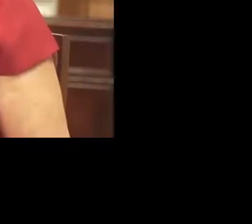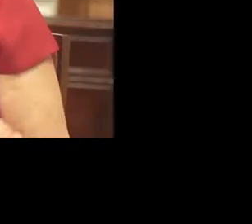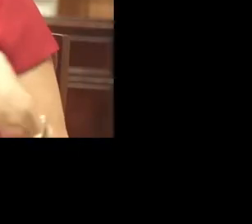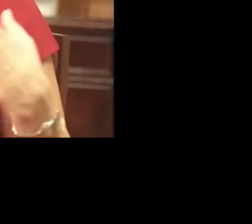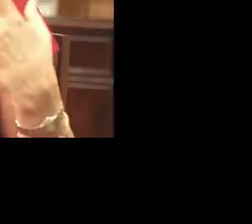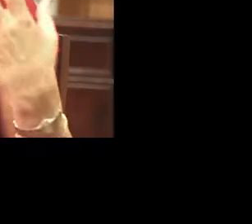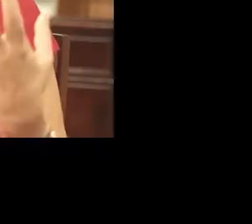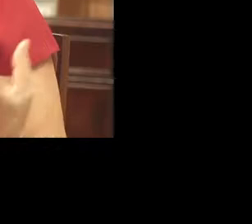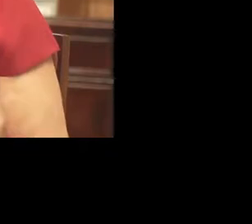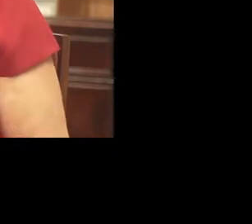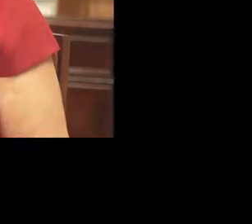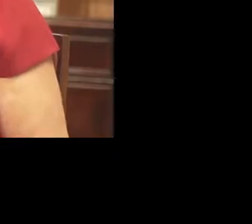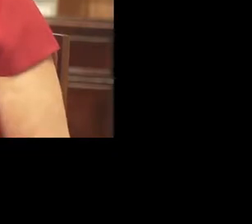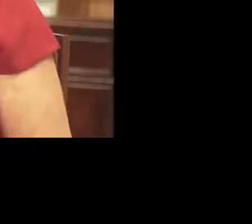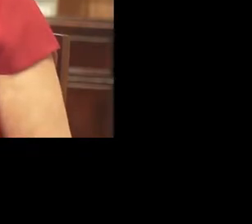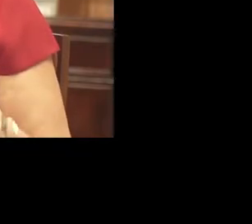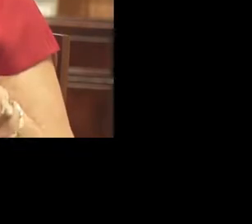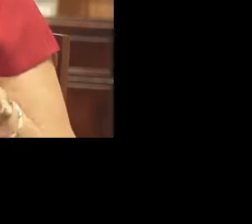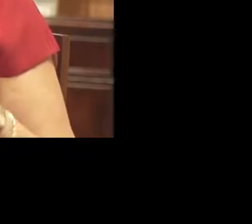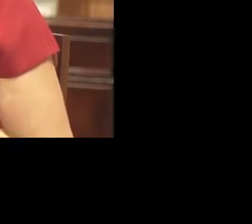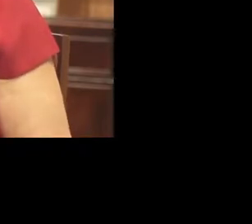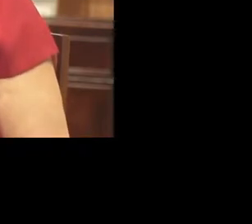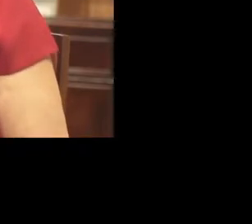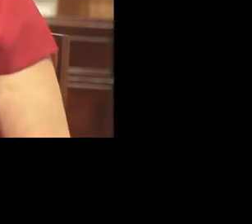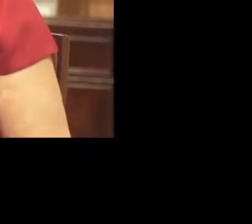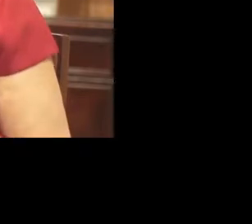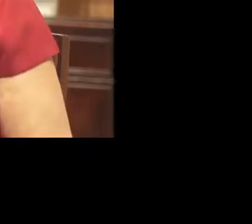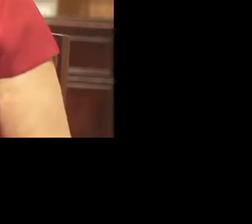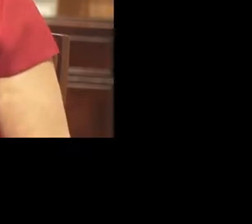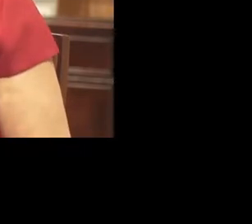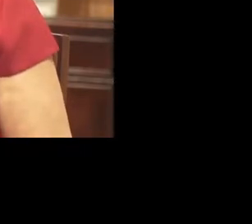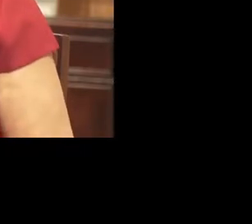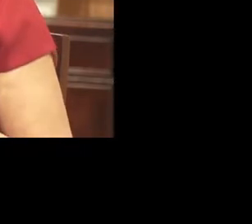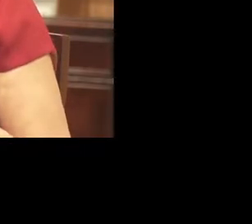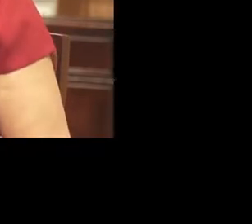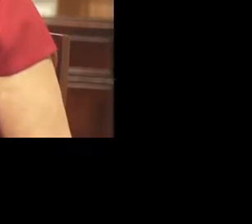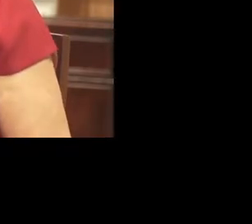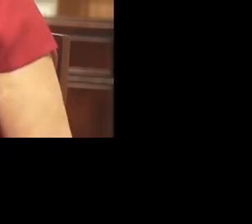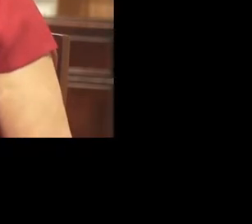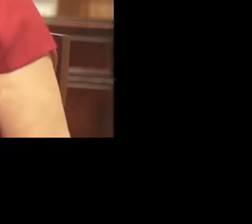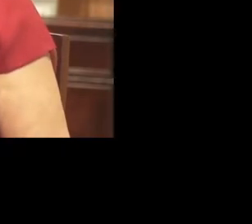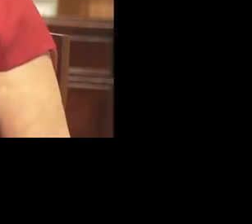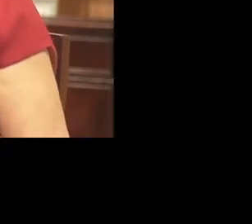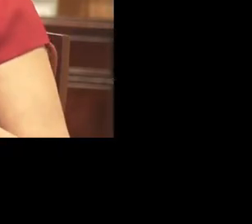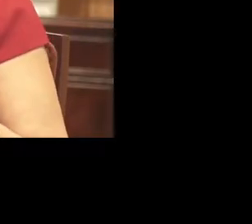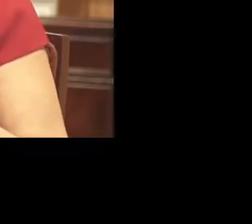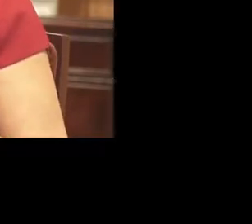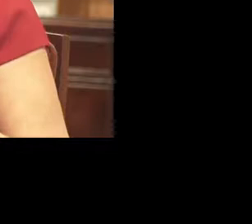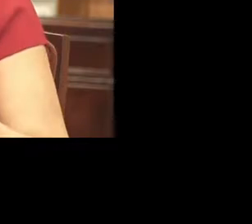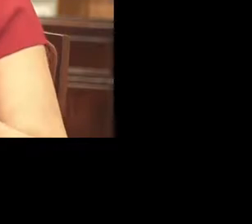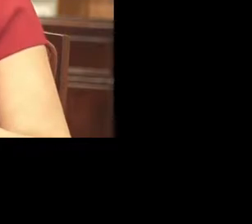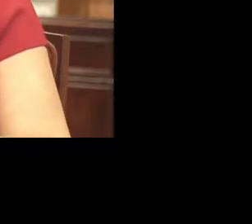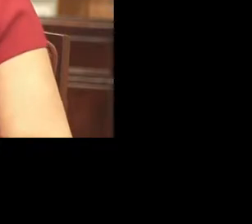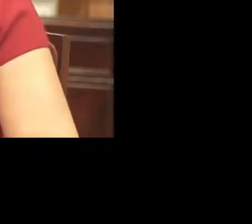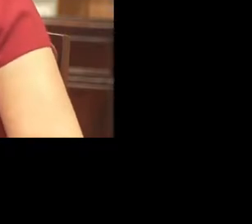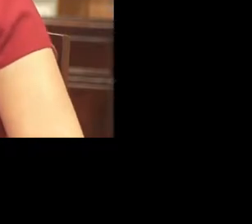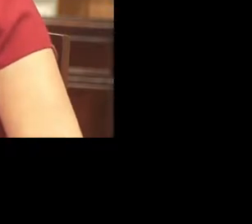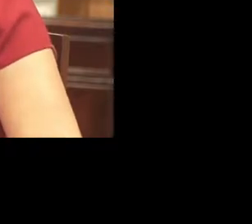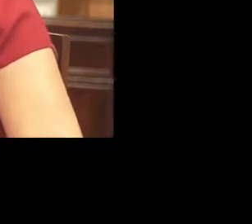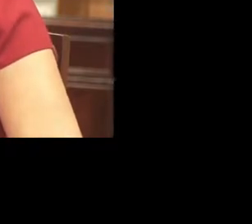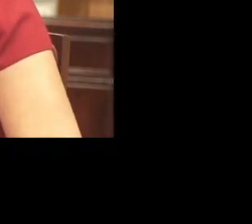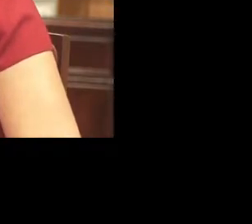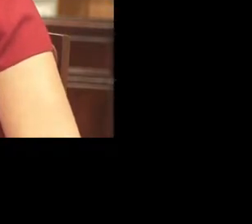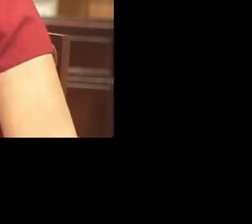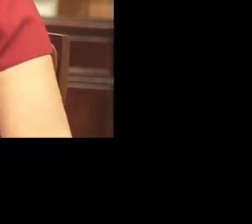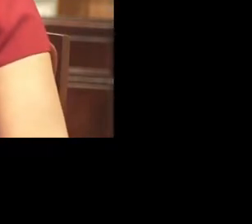retos, nos necesitamos y necesitamos, sobre todo, poner la mirada en que si bien mi vida no está plagada